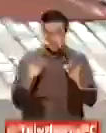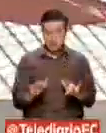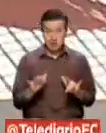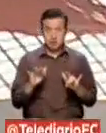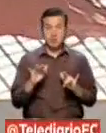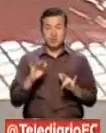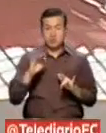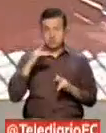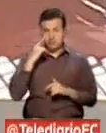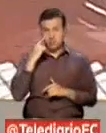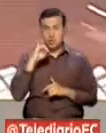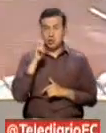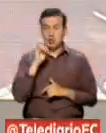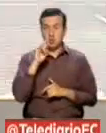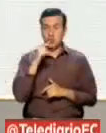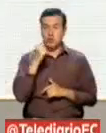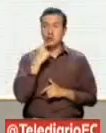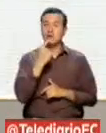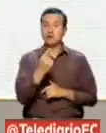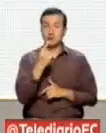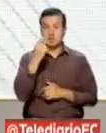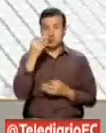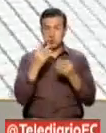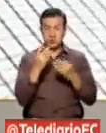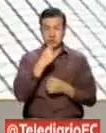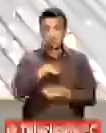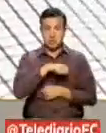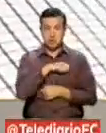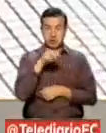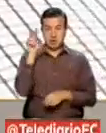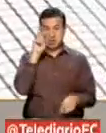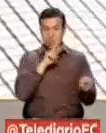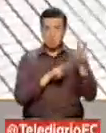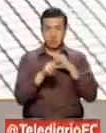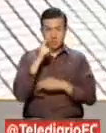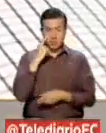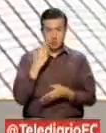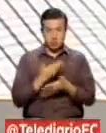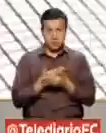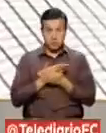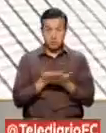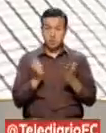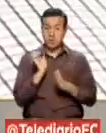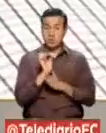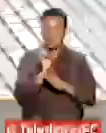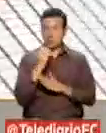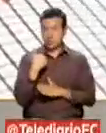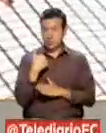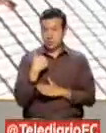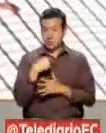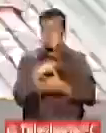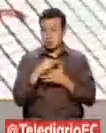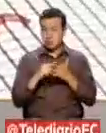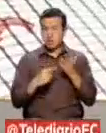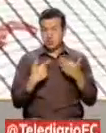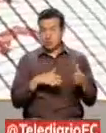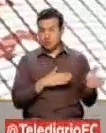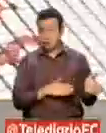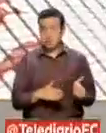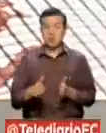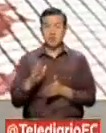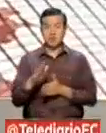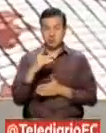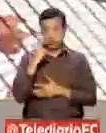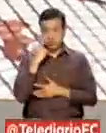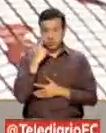el jurista Jorge Acosta. Señala que la justicia española evaluará si la documentación enviada por Ecuador contiene elementos que lo vinculen al